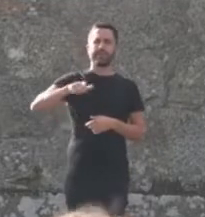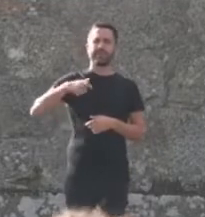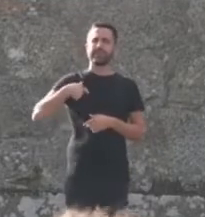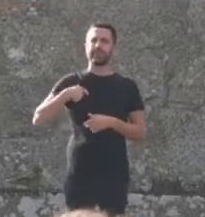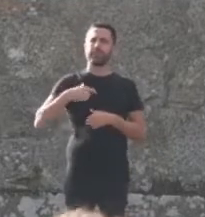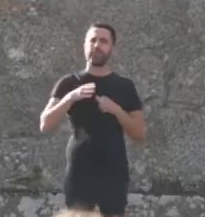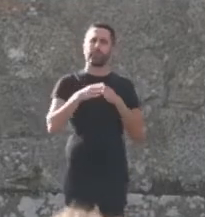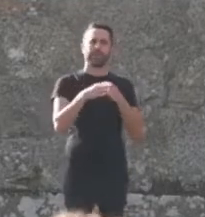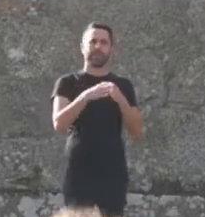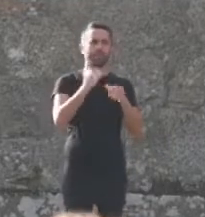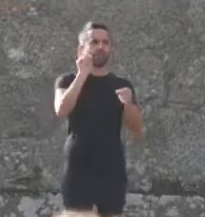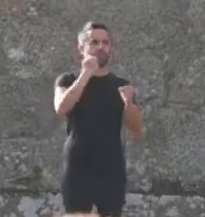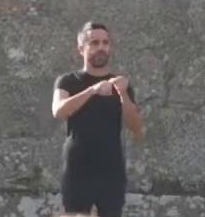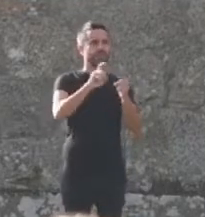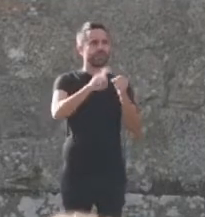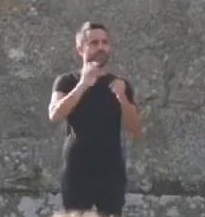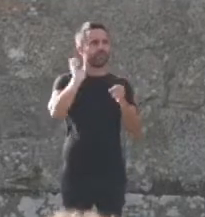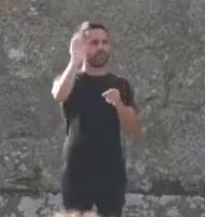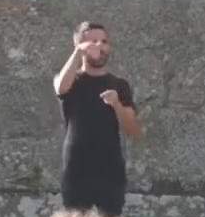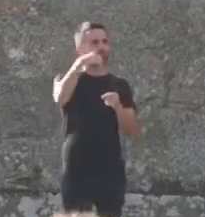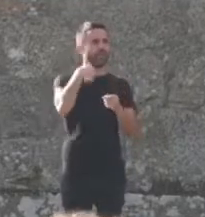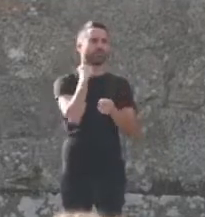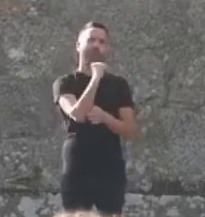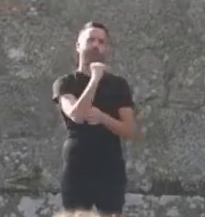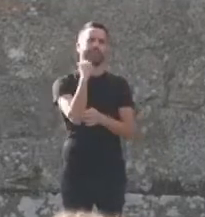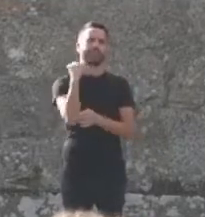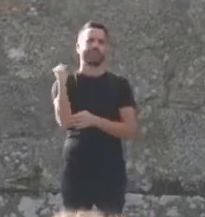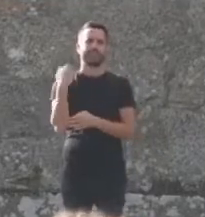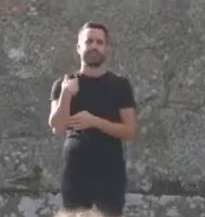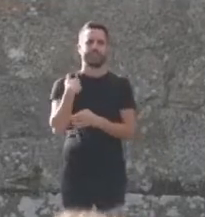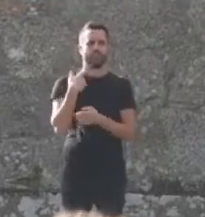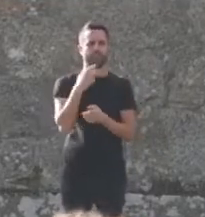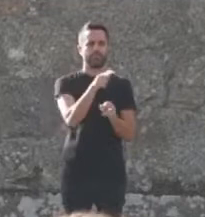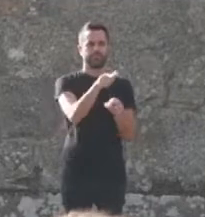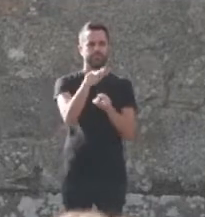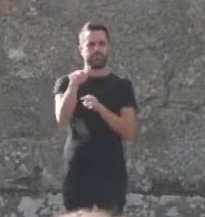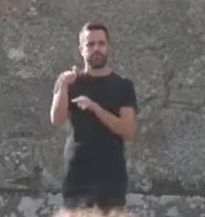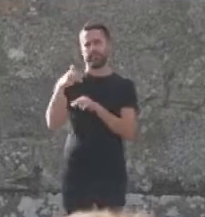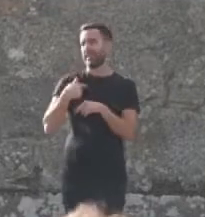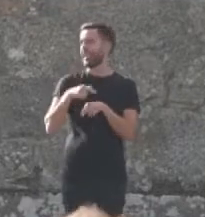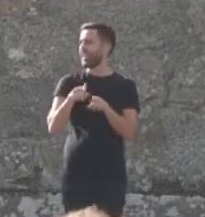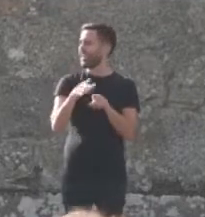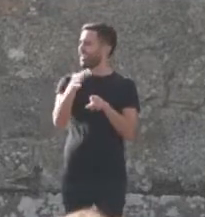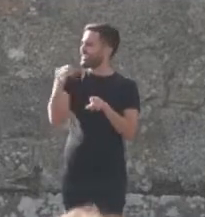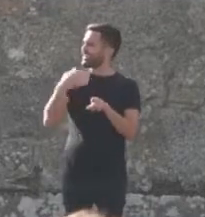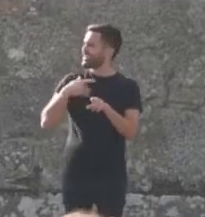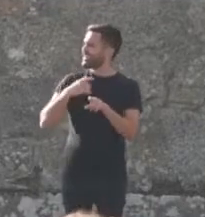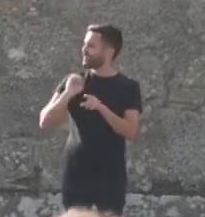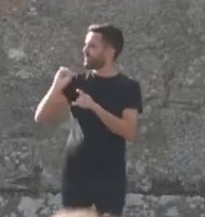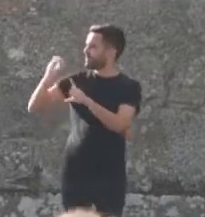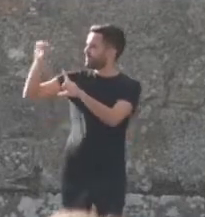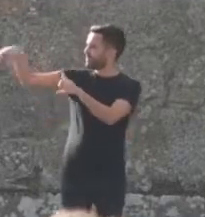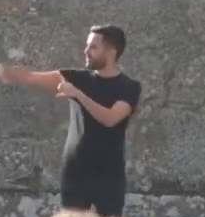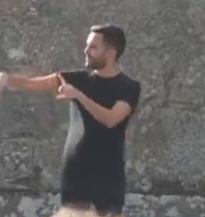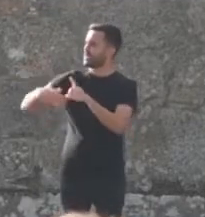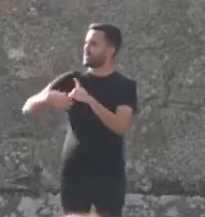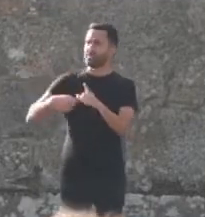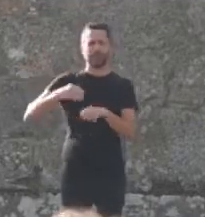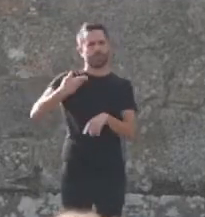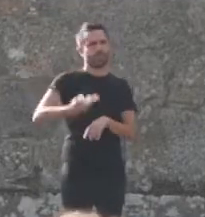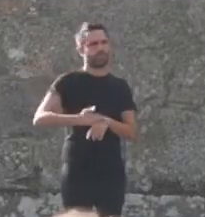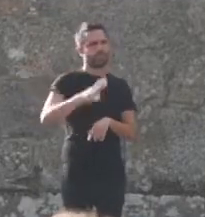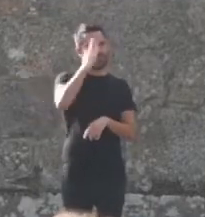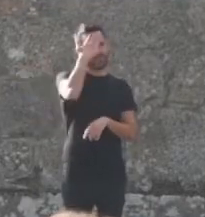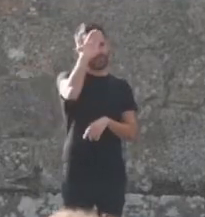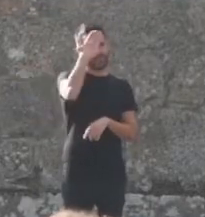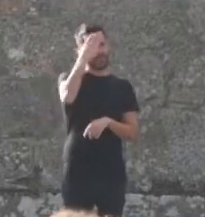republicanos que foron asasinados e fondeados no que é unha das principais foxas comuns que hai en